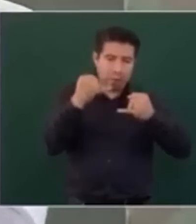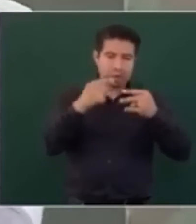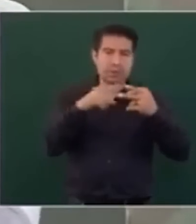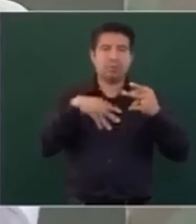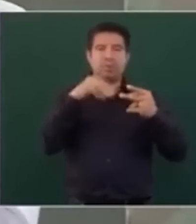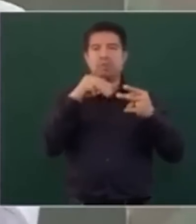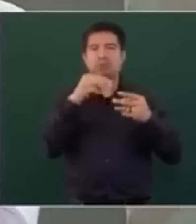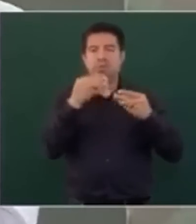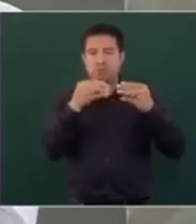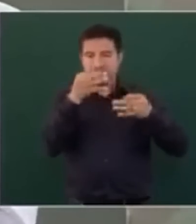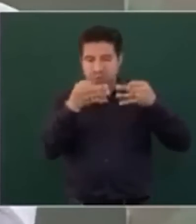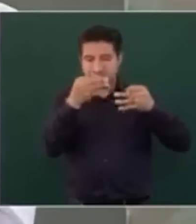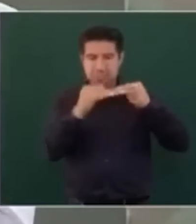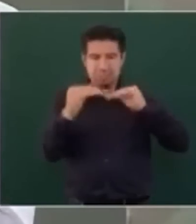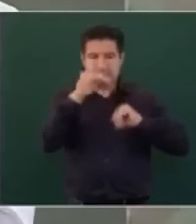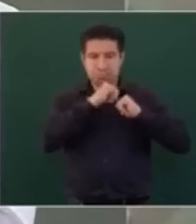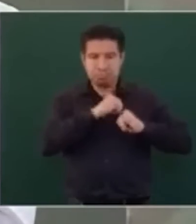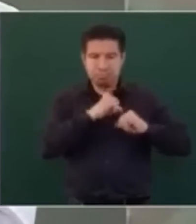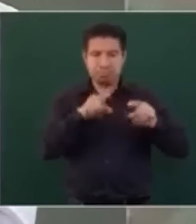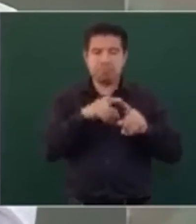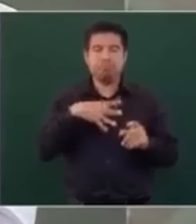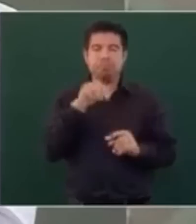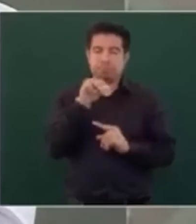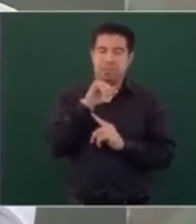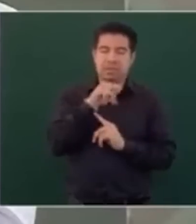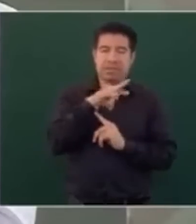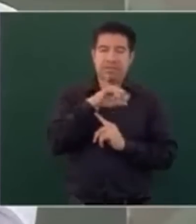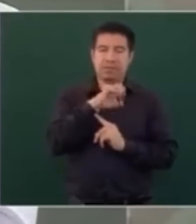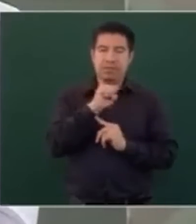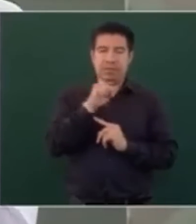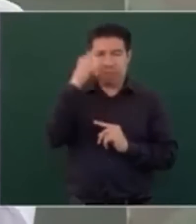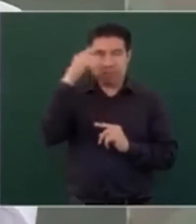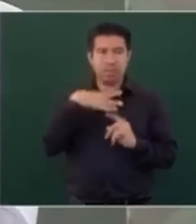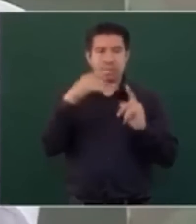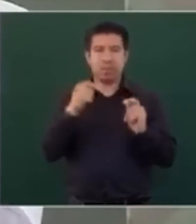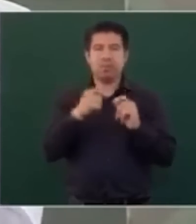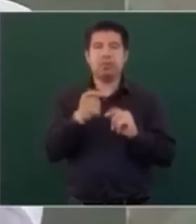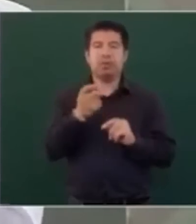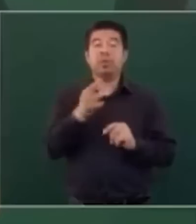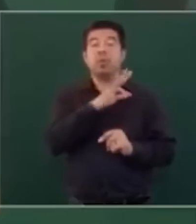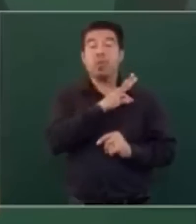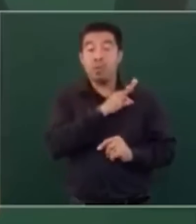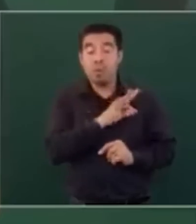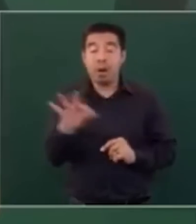actúen con integridad, con rectitud, que